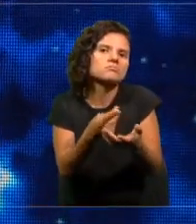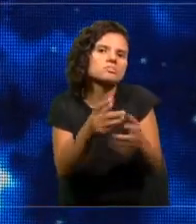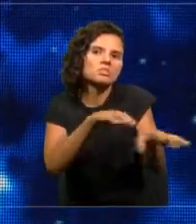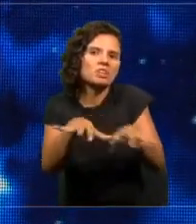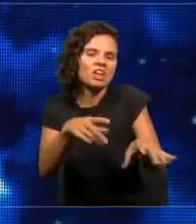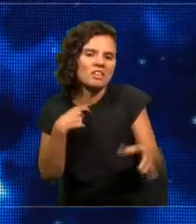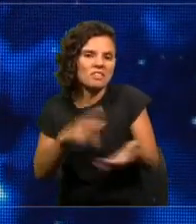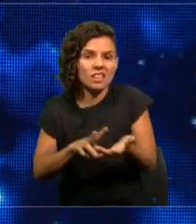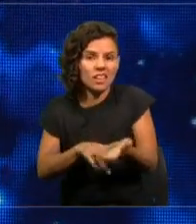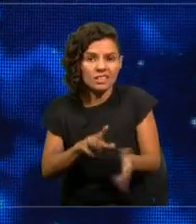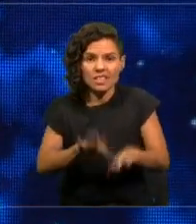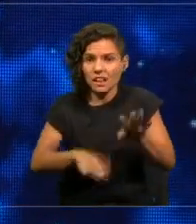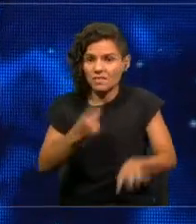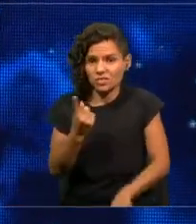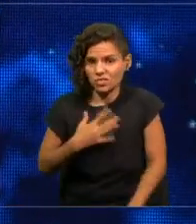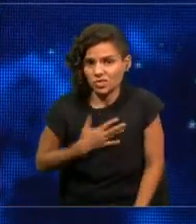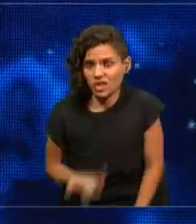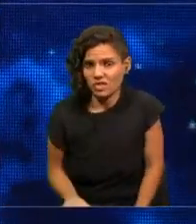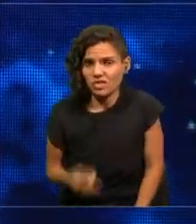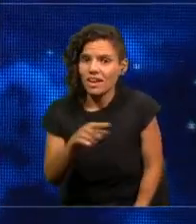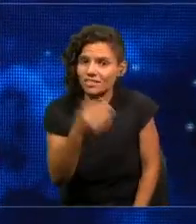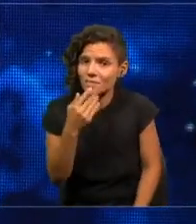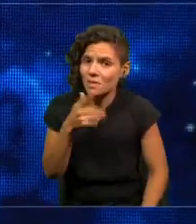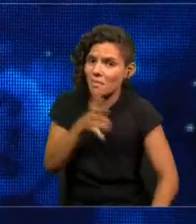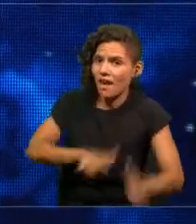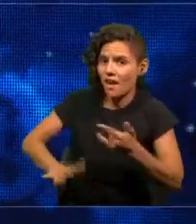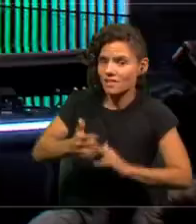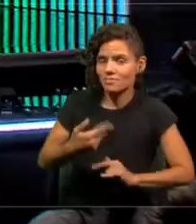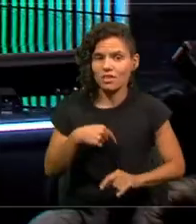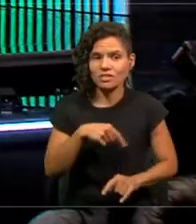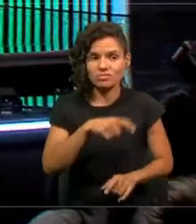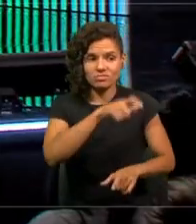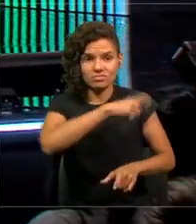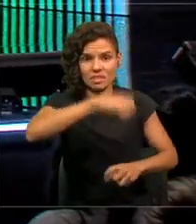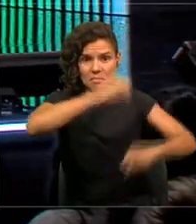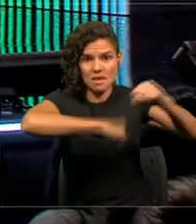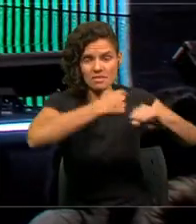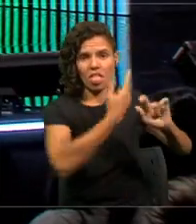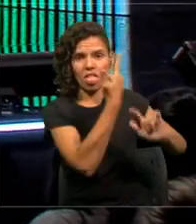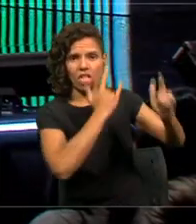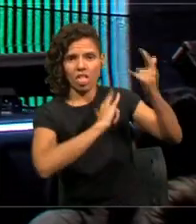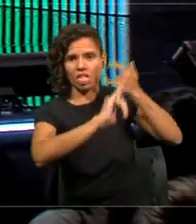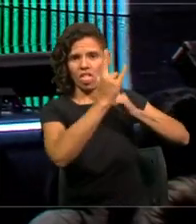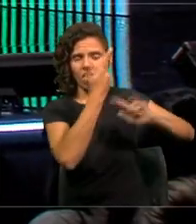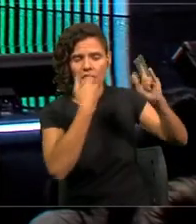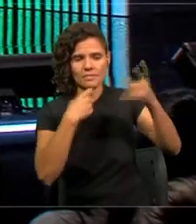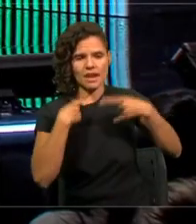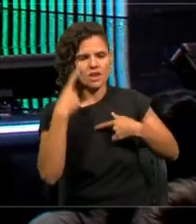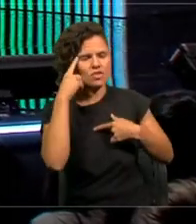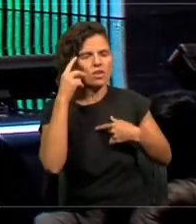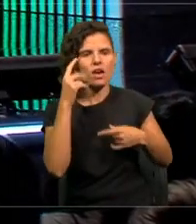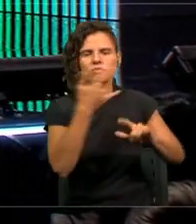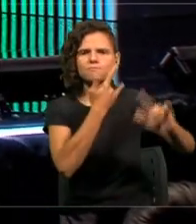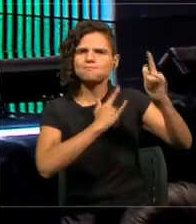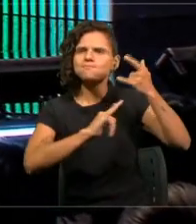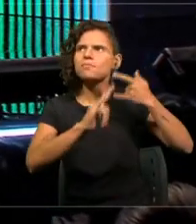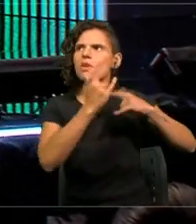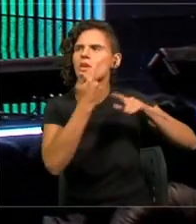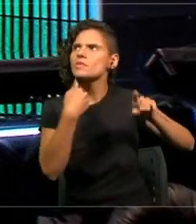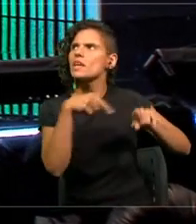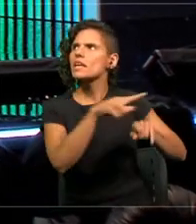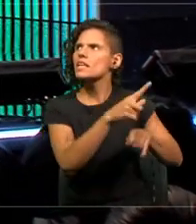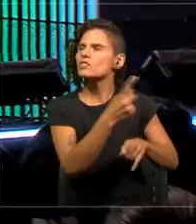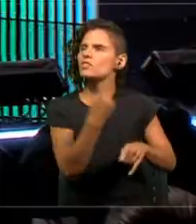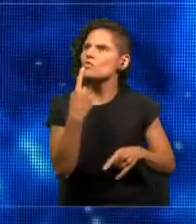siquiera quiero ojo porque eso es manipulación nos manipulan para que nosotros compremos lo que ellos